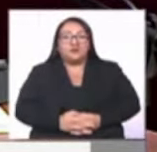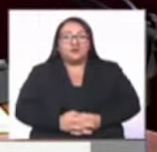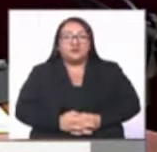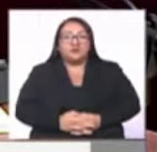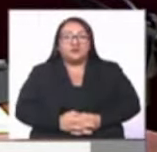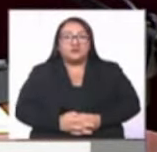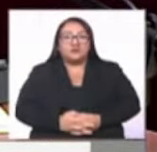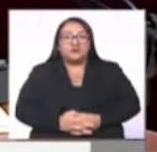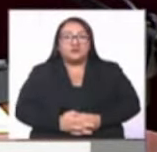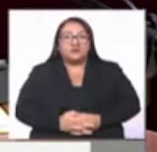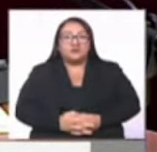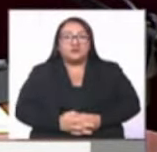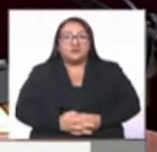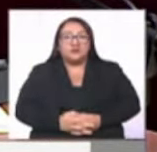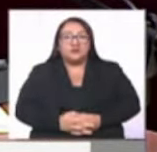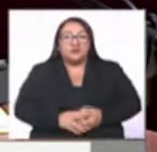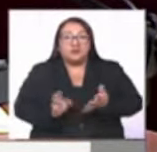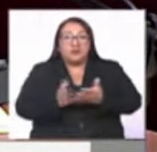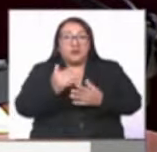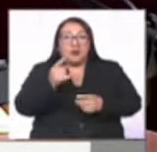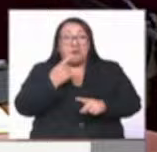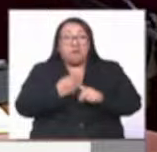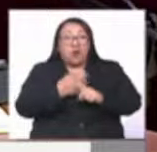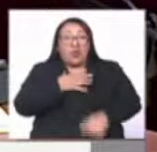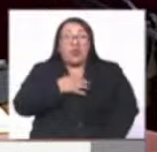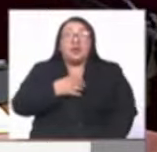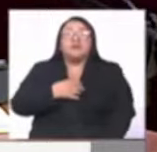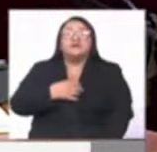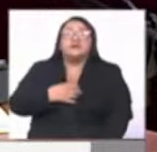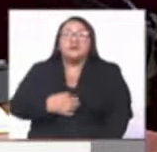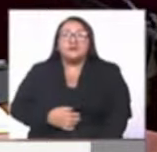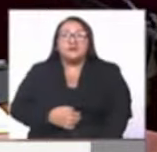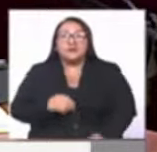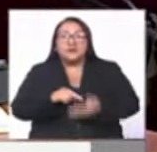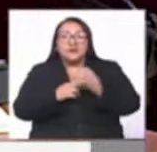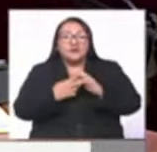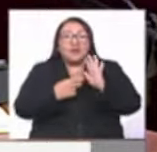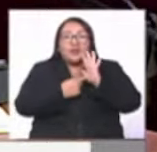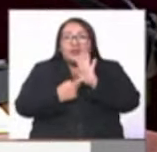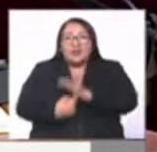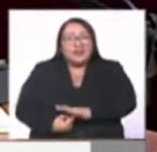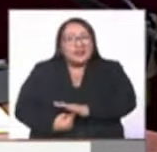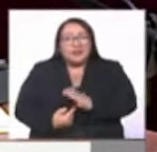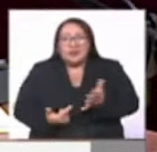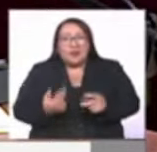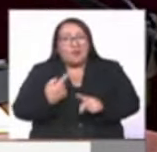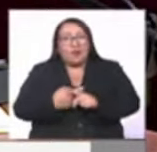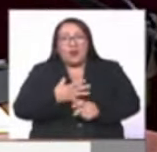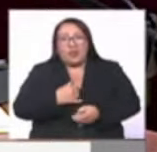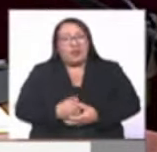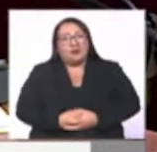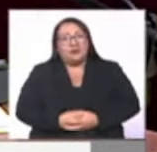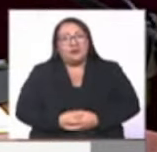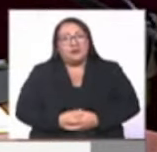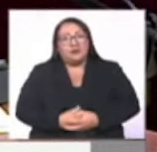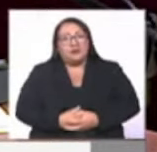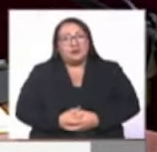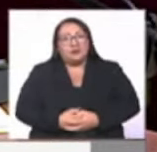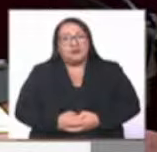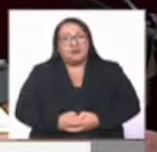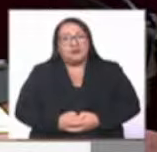vacar por razones de la edad terminaría siendo una suerte de discriminación por razón de la edad una